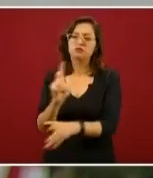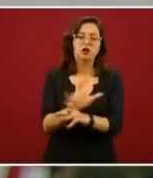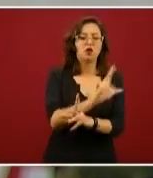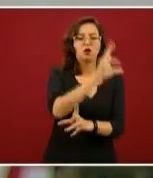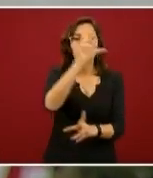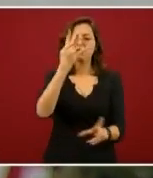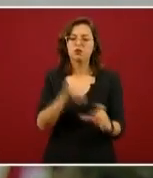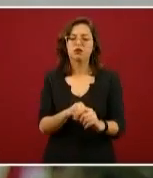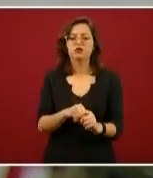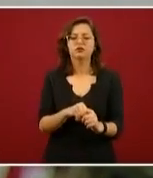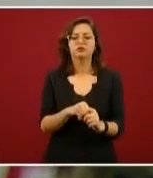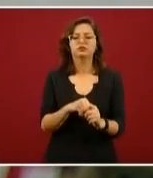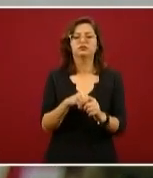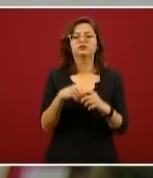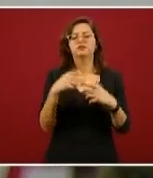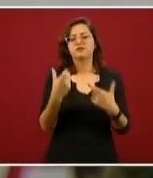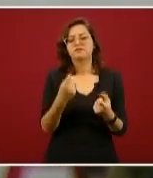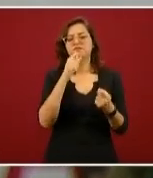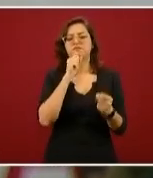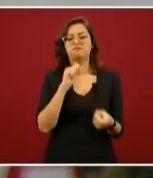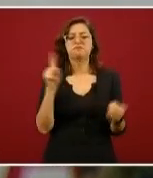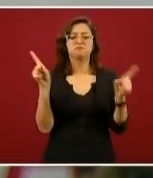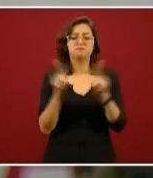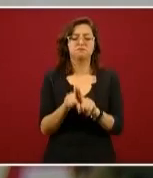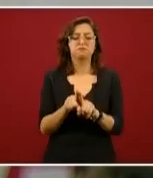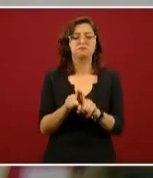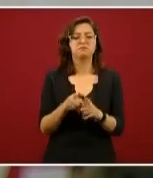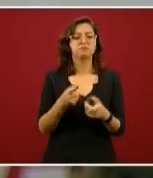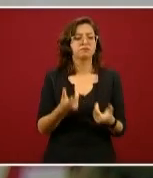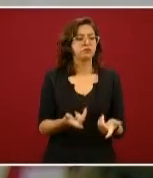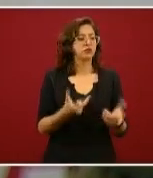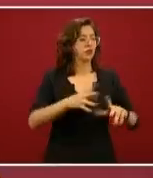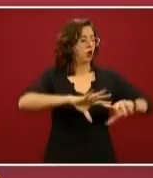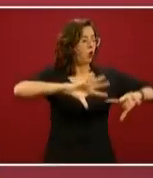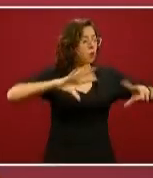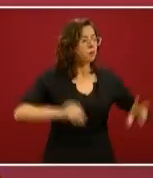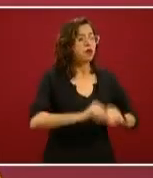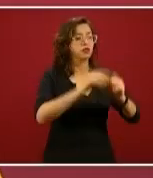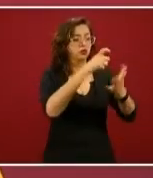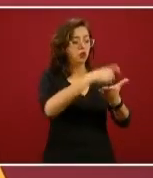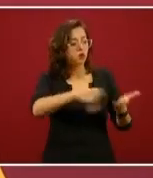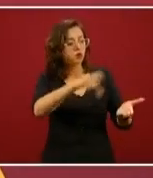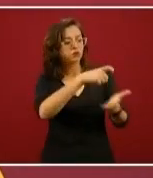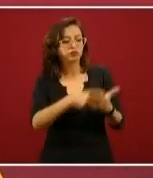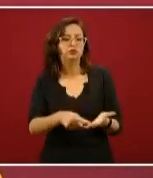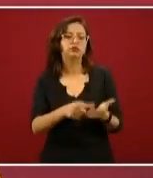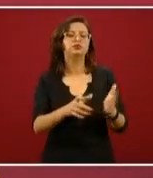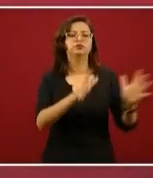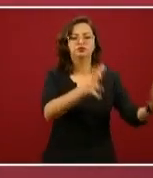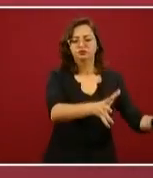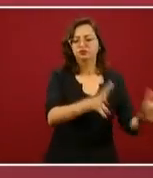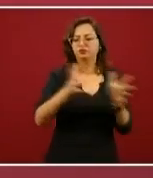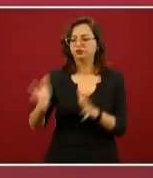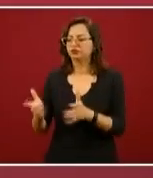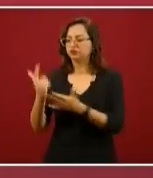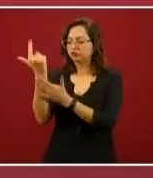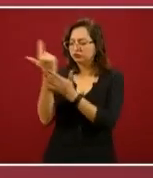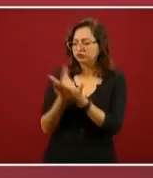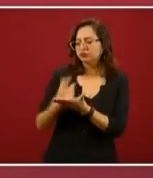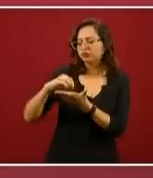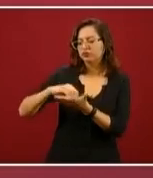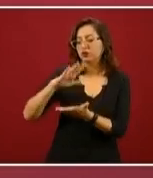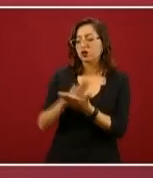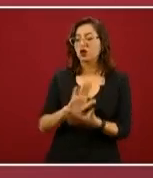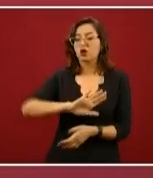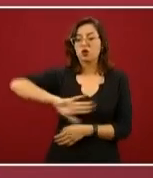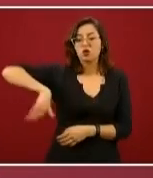empleado, el censo y almacenamiento de todo este equipo, insumos especializados que se hayan adquirido